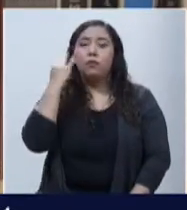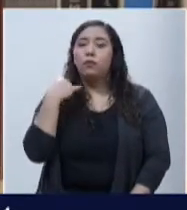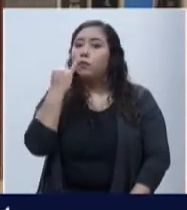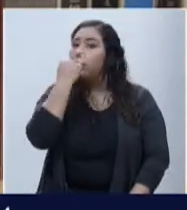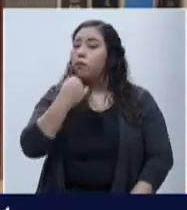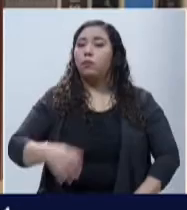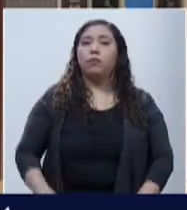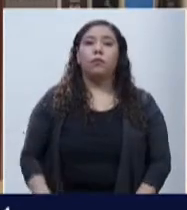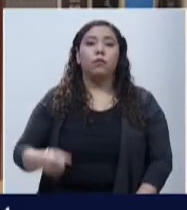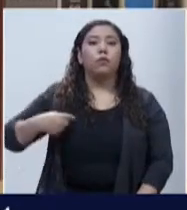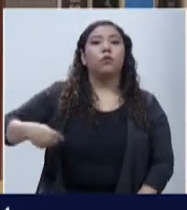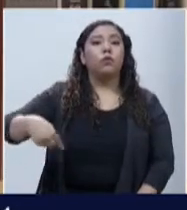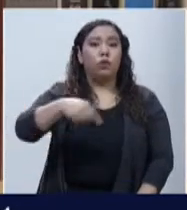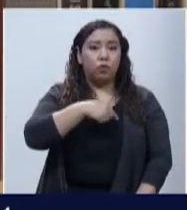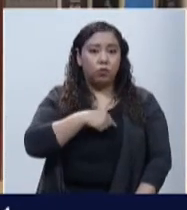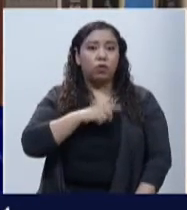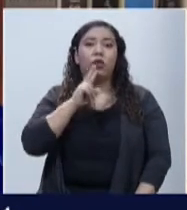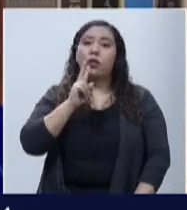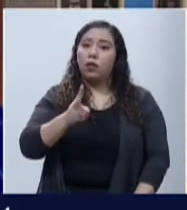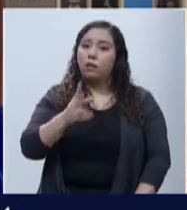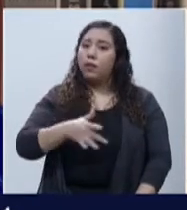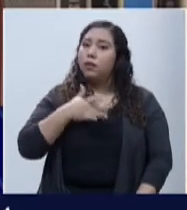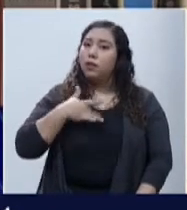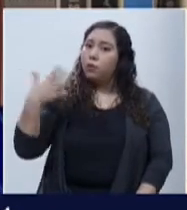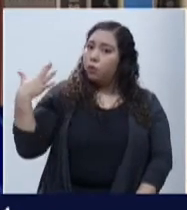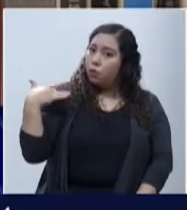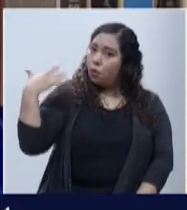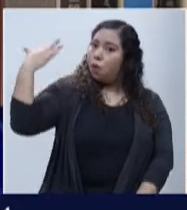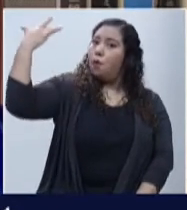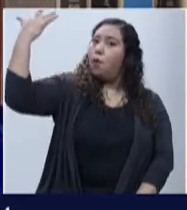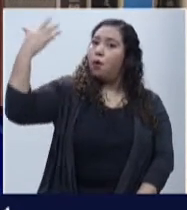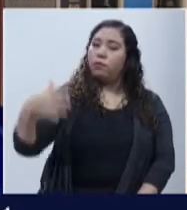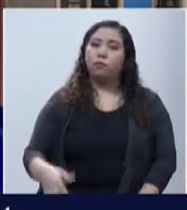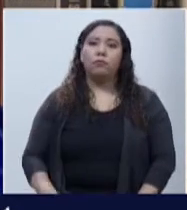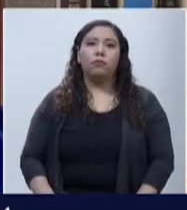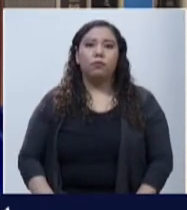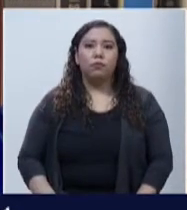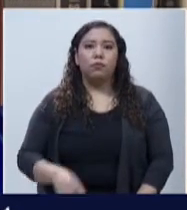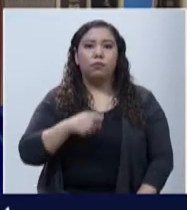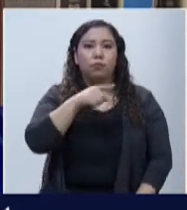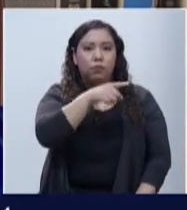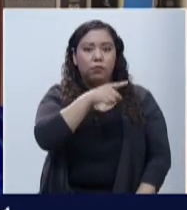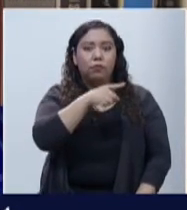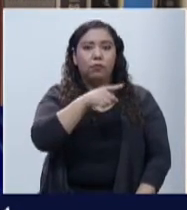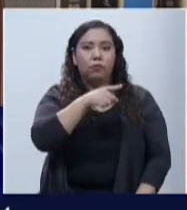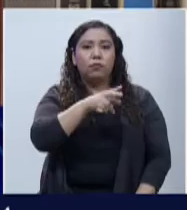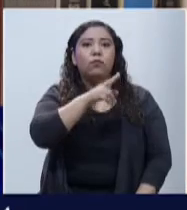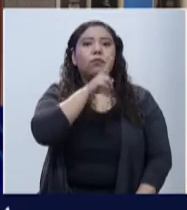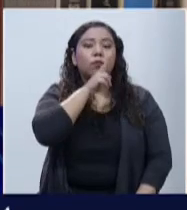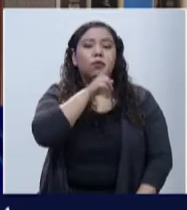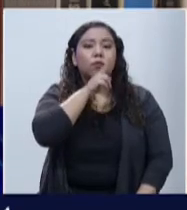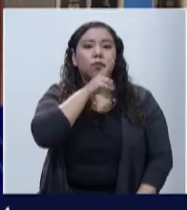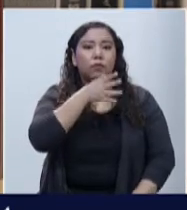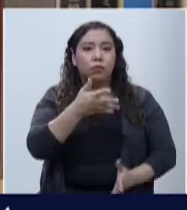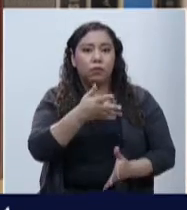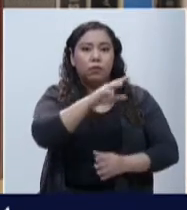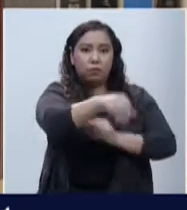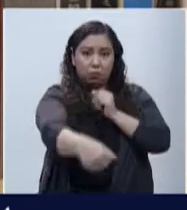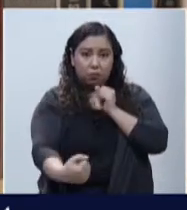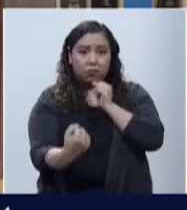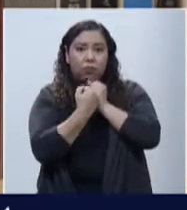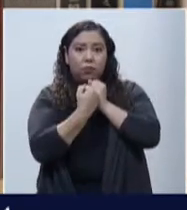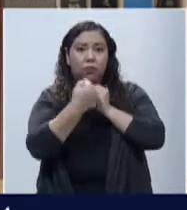sentimos muy orgullosos de poder sentir la hermandad y el apoyo que recibimos del pueblo hondureño